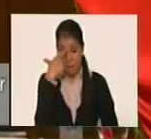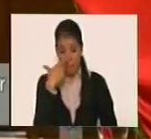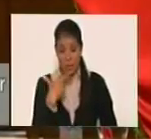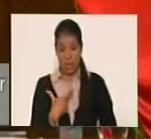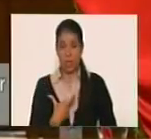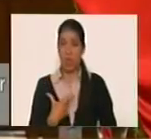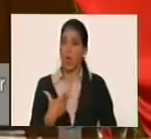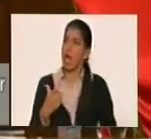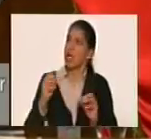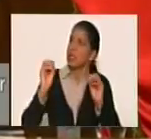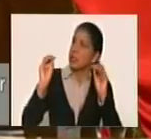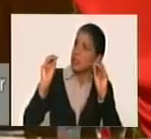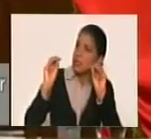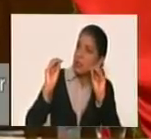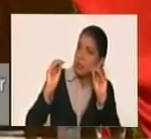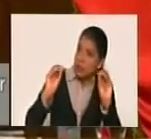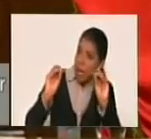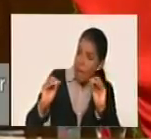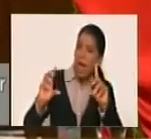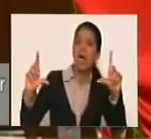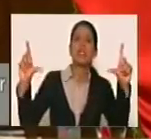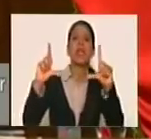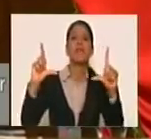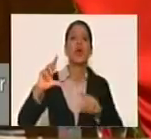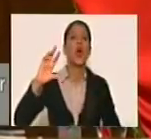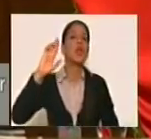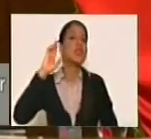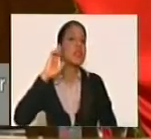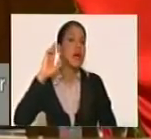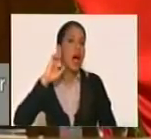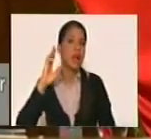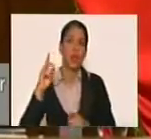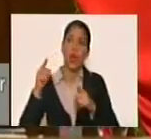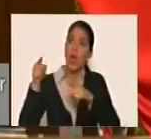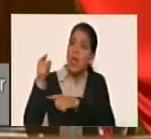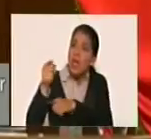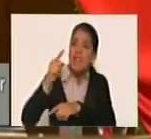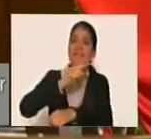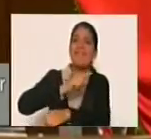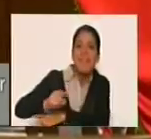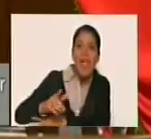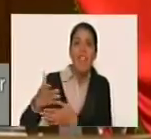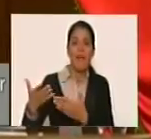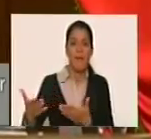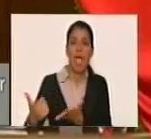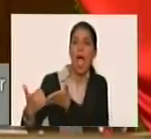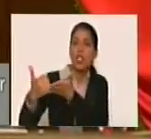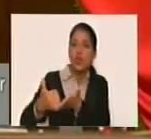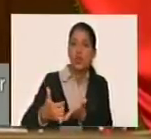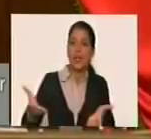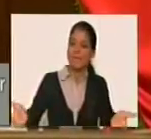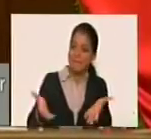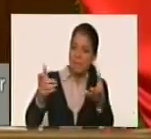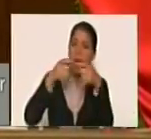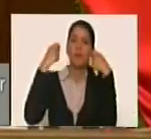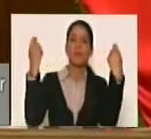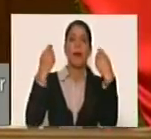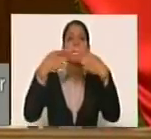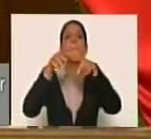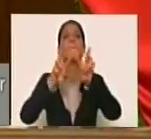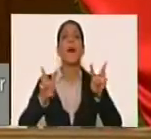la colaboración de los medios de comunicación, lo que sería una obligación de los medios,